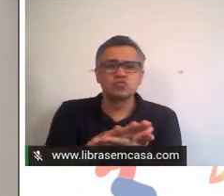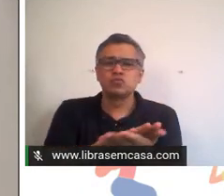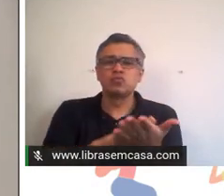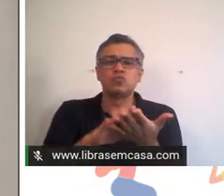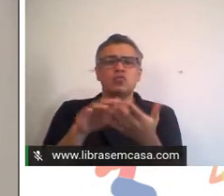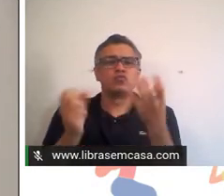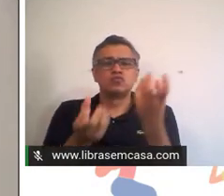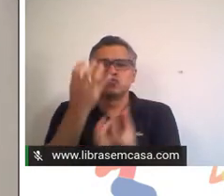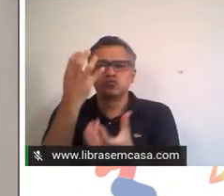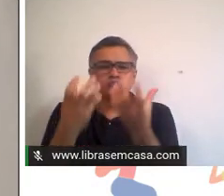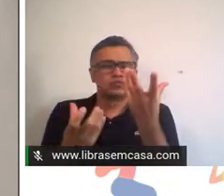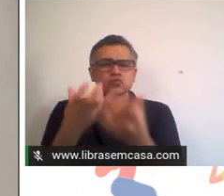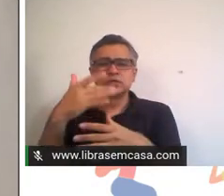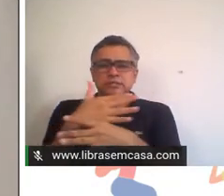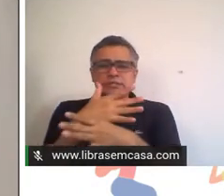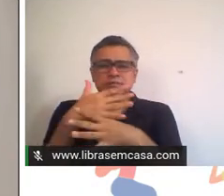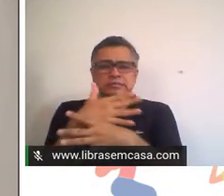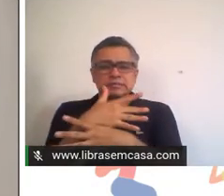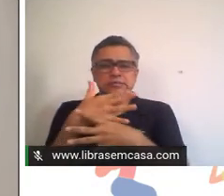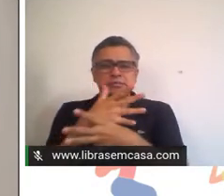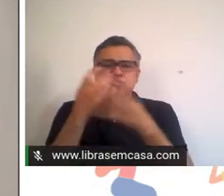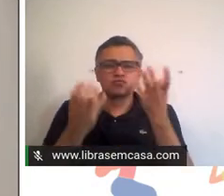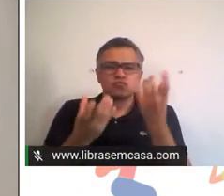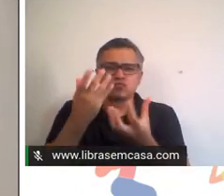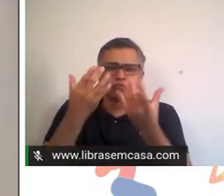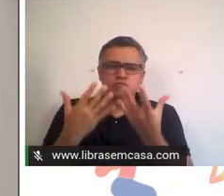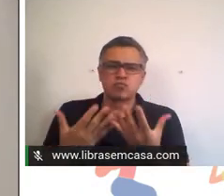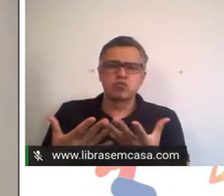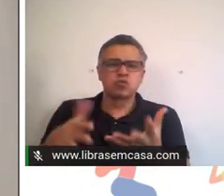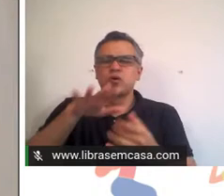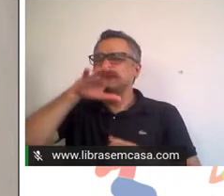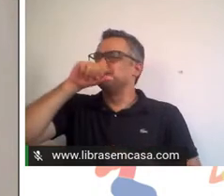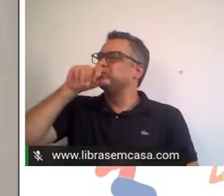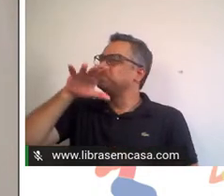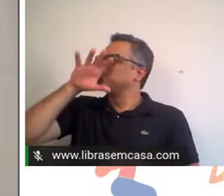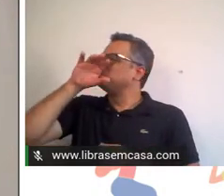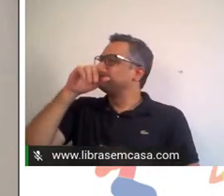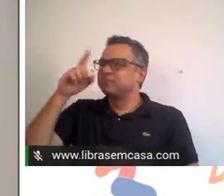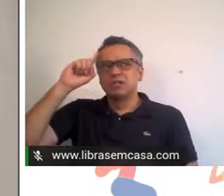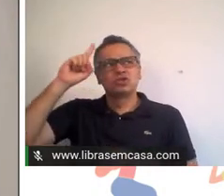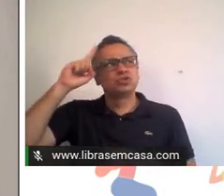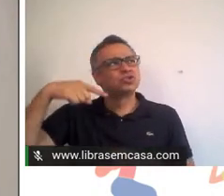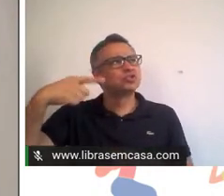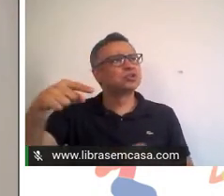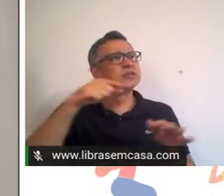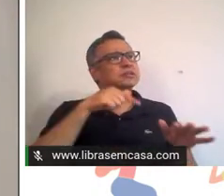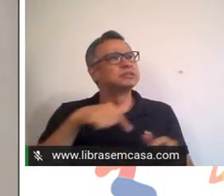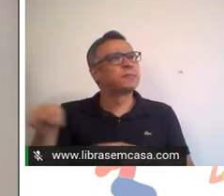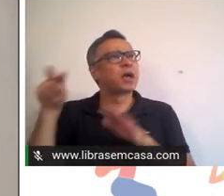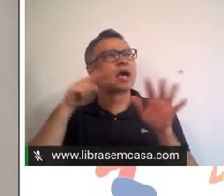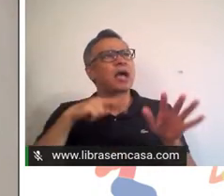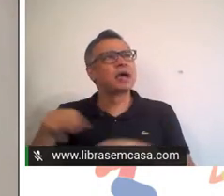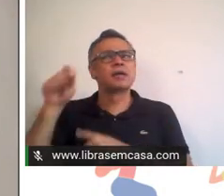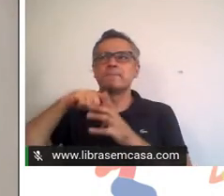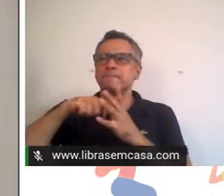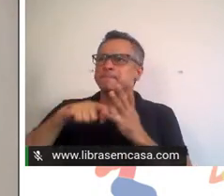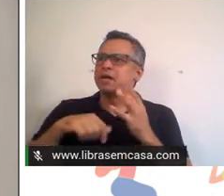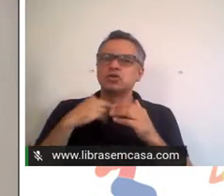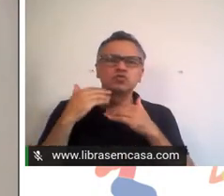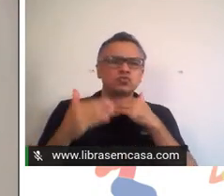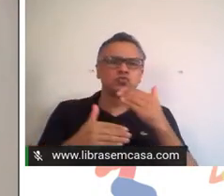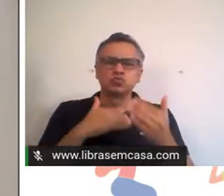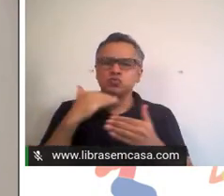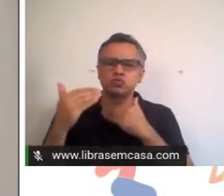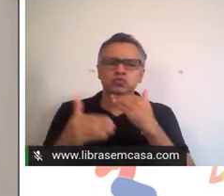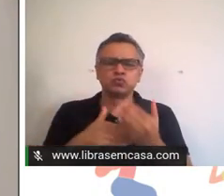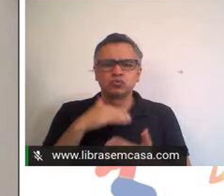incendios han dejado ciudades enteras sin poder respirar durante días y semanas y meses, se están destruyendo cosas